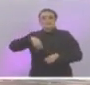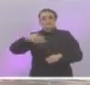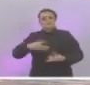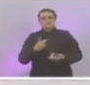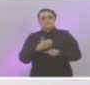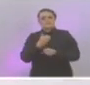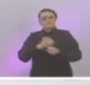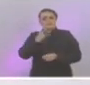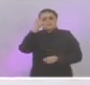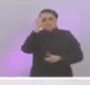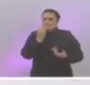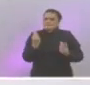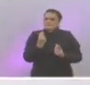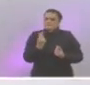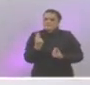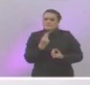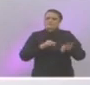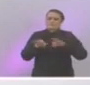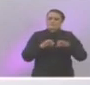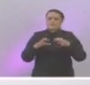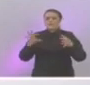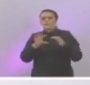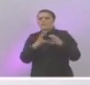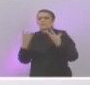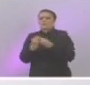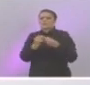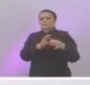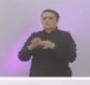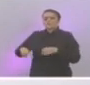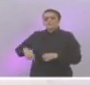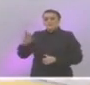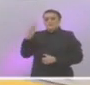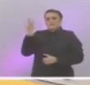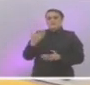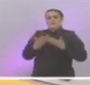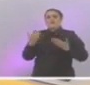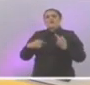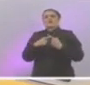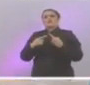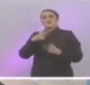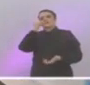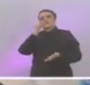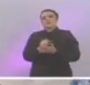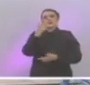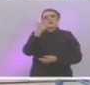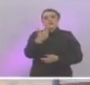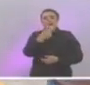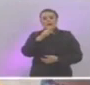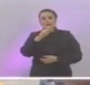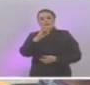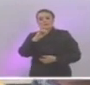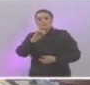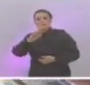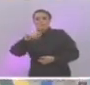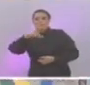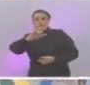Potosí seguiremos trabajando de la mano del Gobierno Federal, en particular con la Secretaria de Economía, Graciela Márquez,